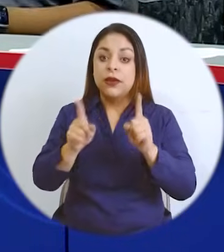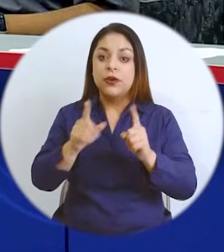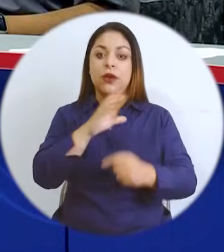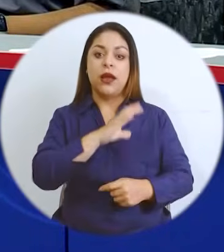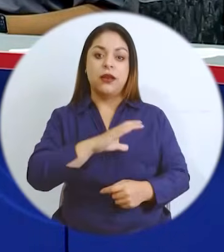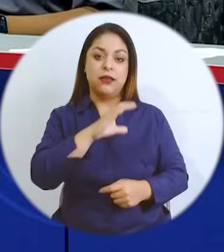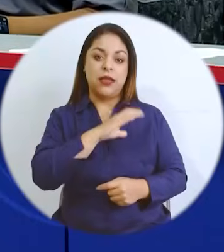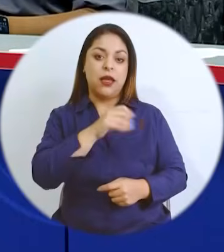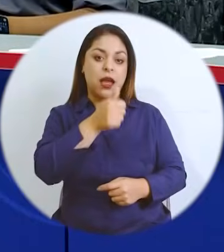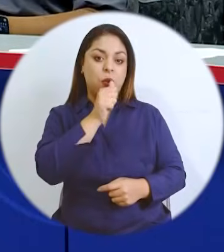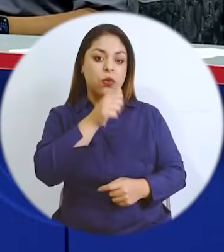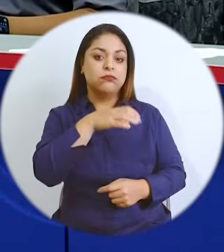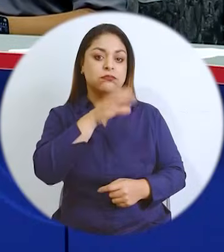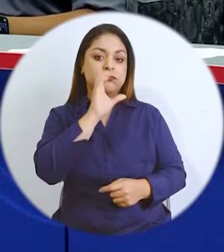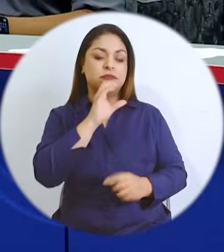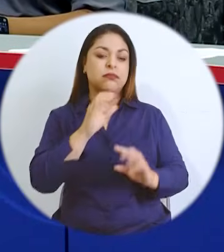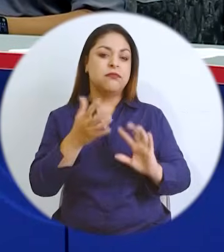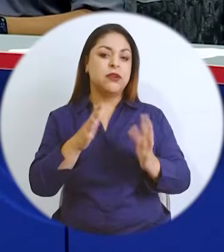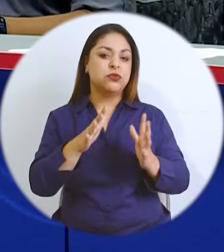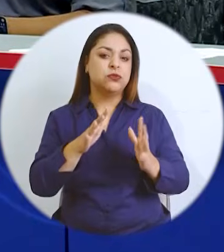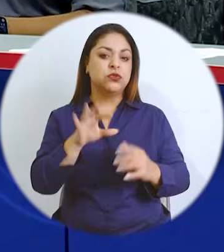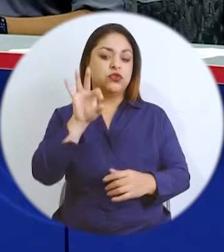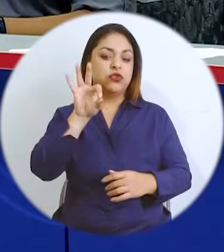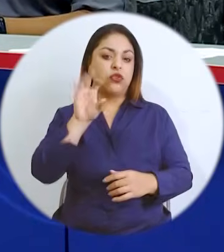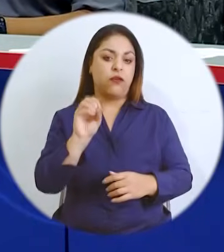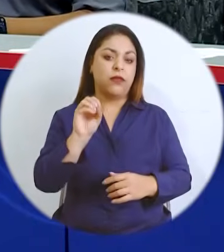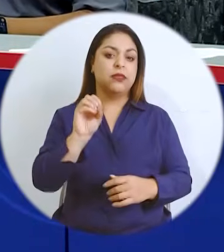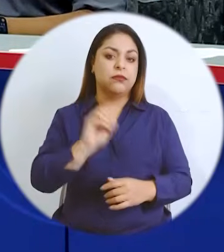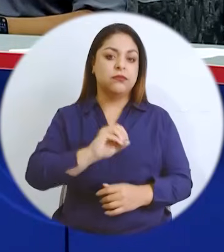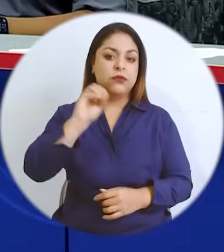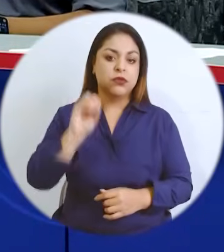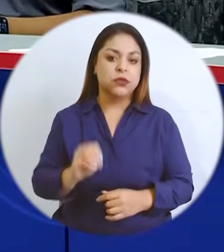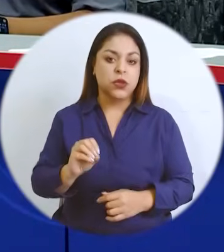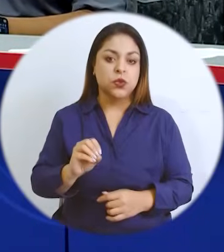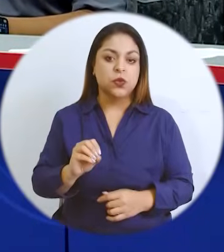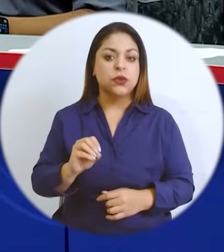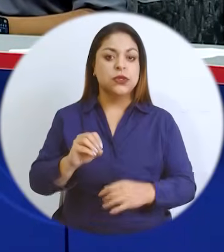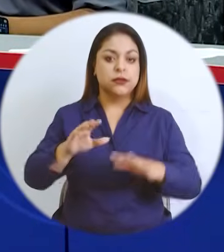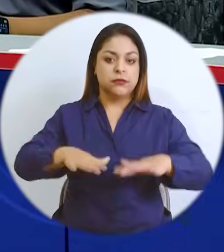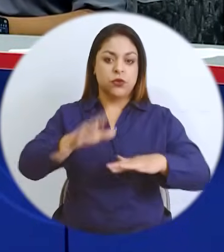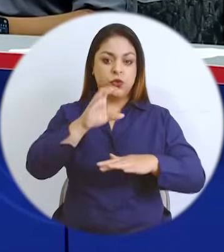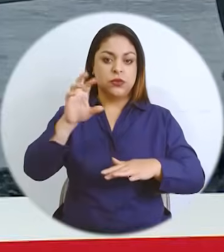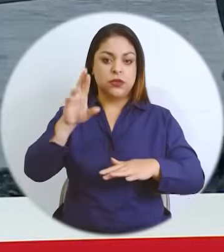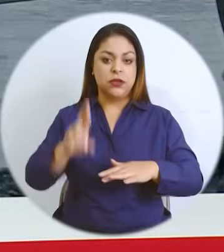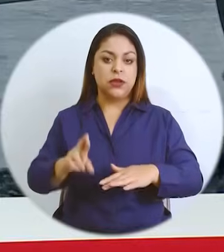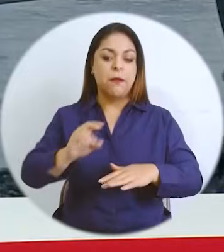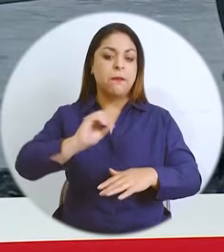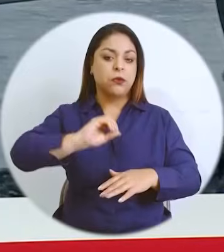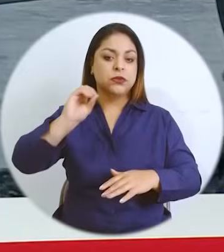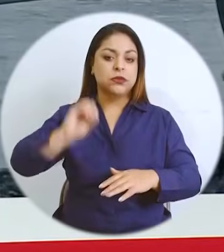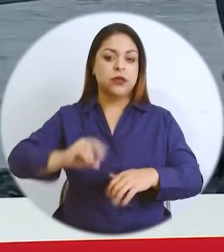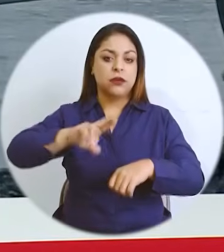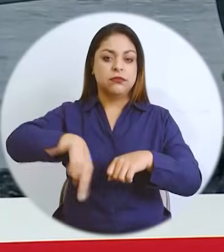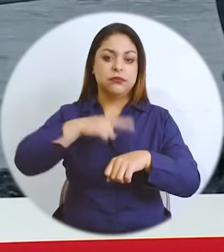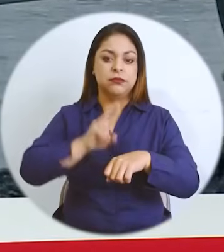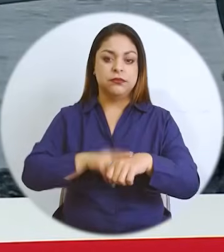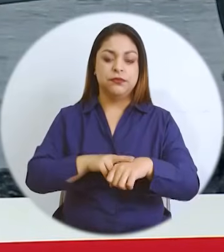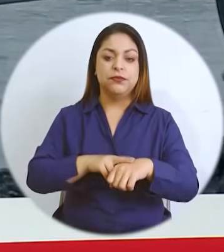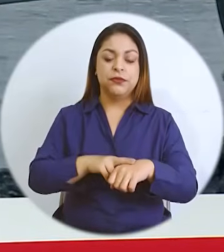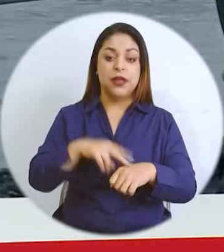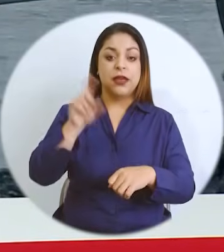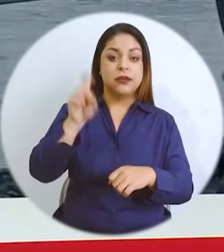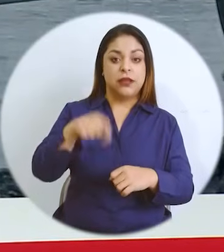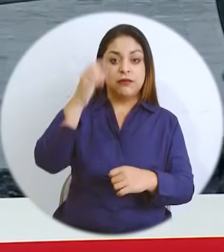agua potable, estamos alcanzando un 90% a nivel nacional, del porcentaje nacional. Hay que tomar en